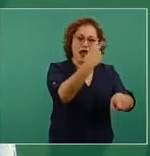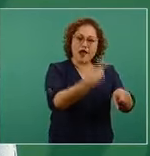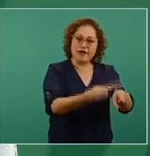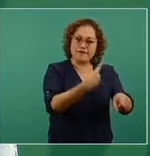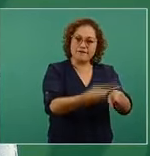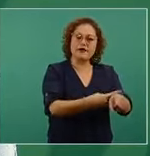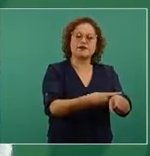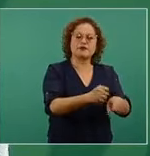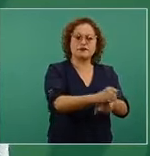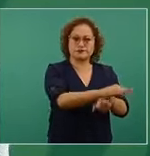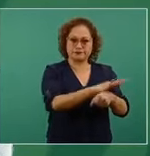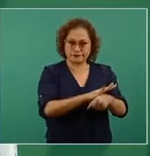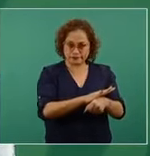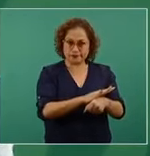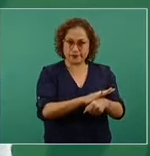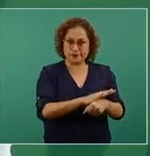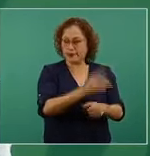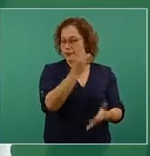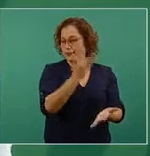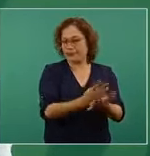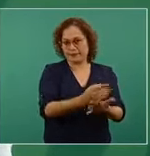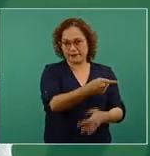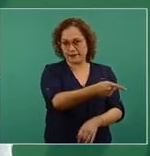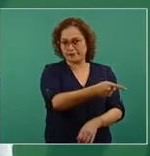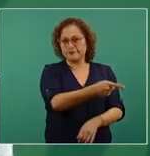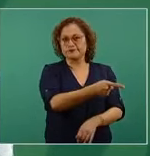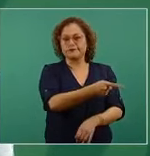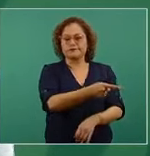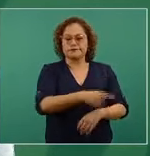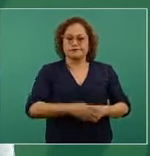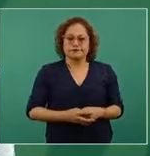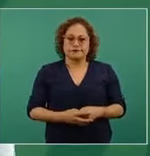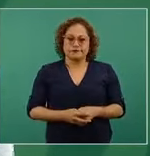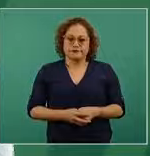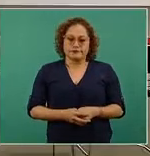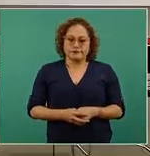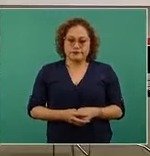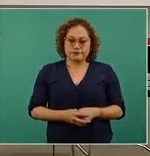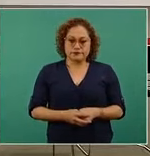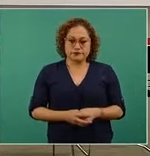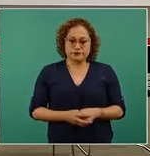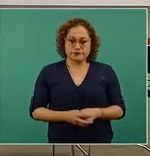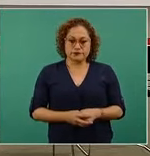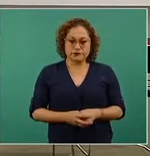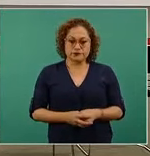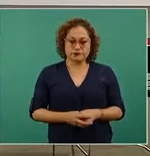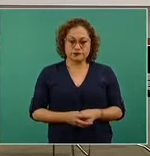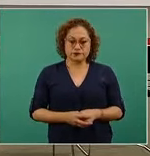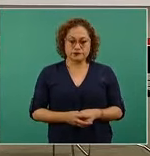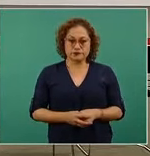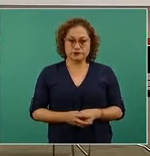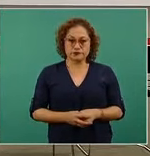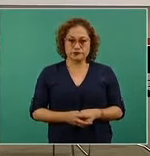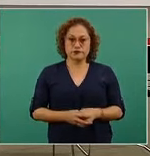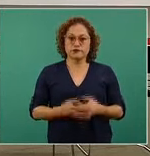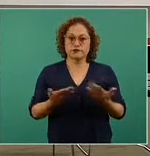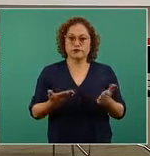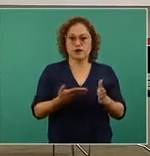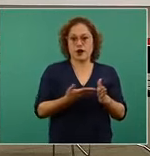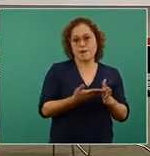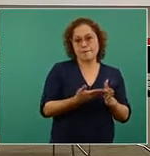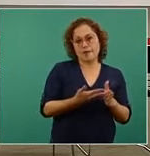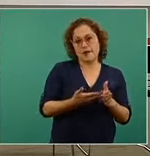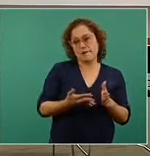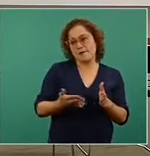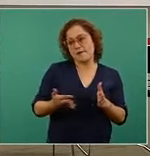sospecha de kobe no y que inclusive pues al final todo el personal de salud va a ser vacunado